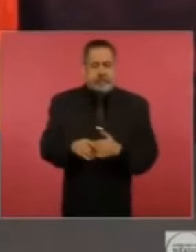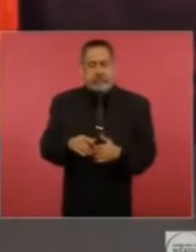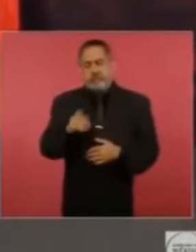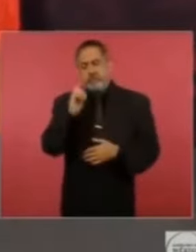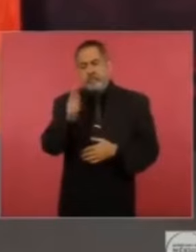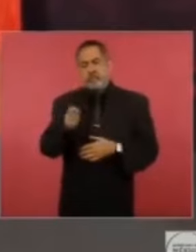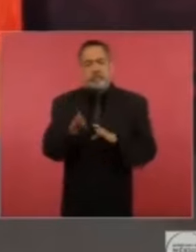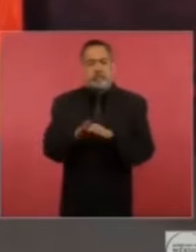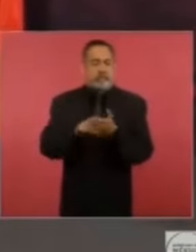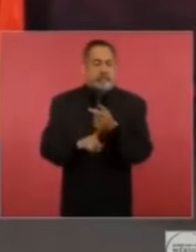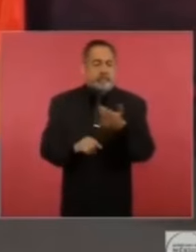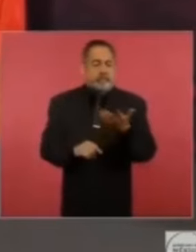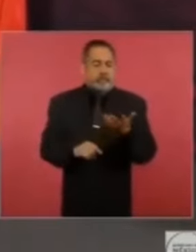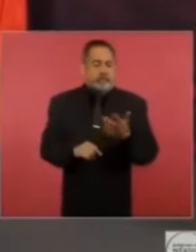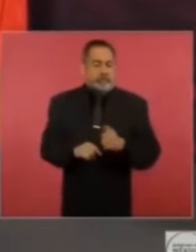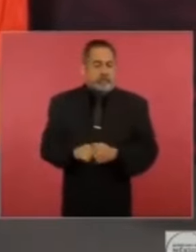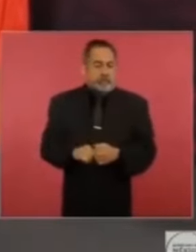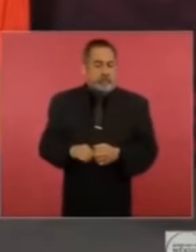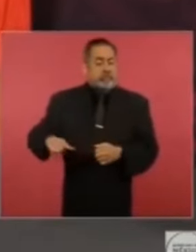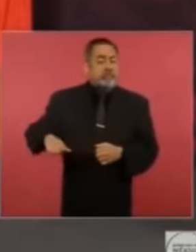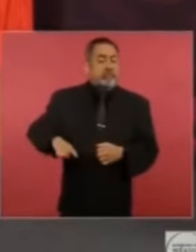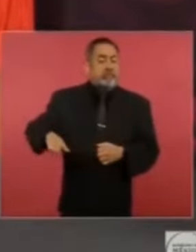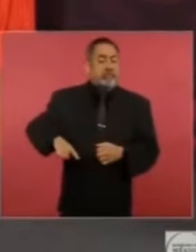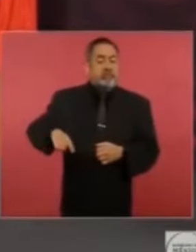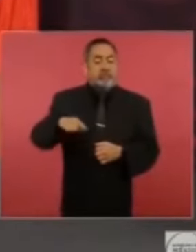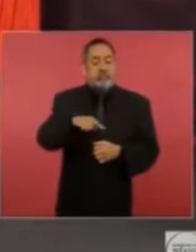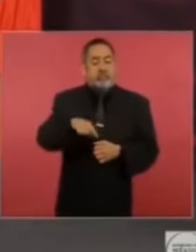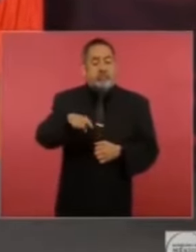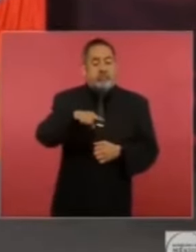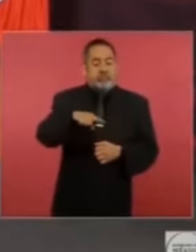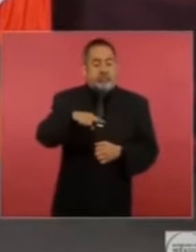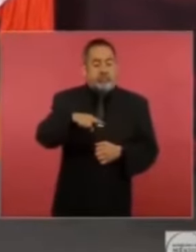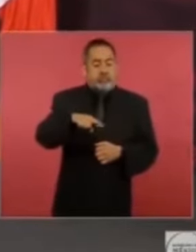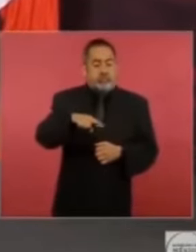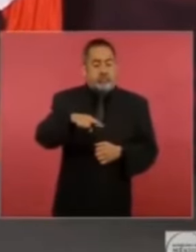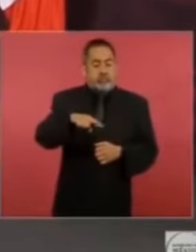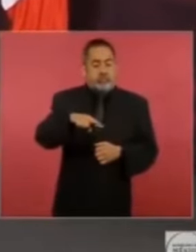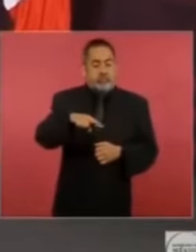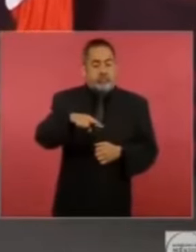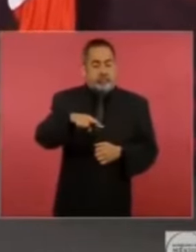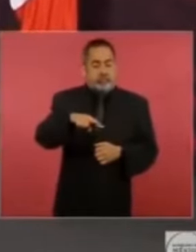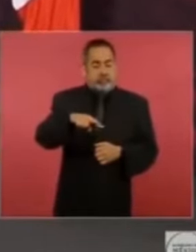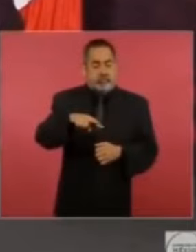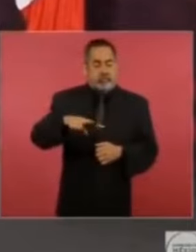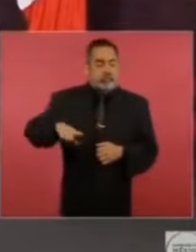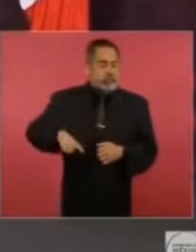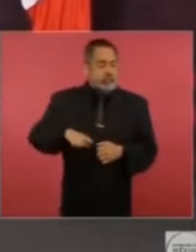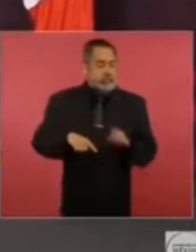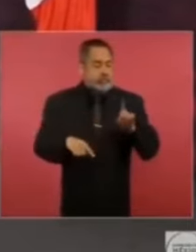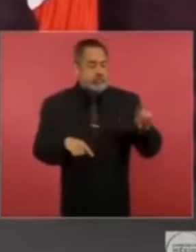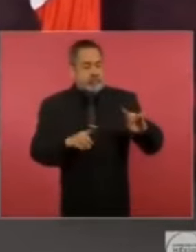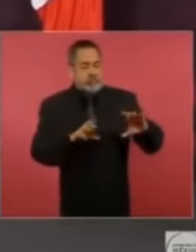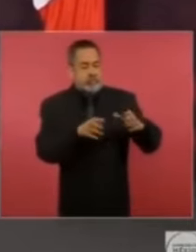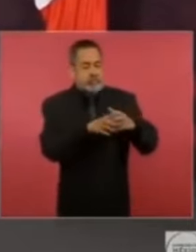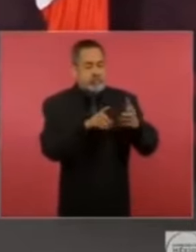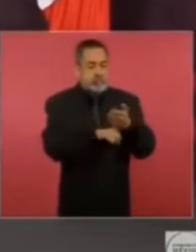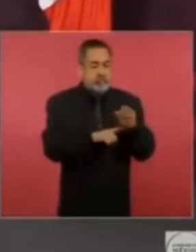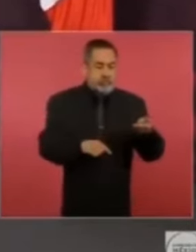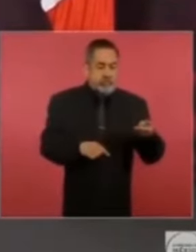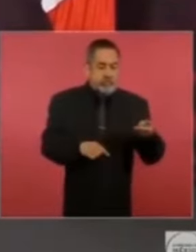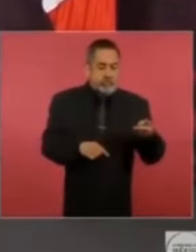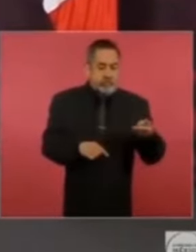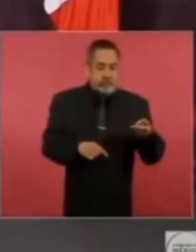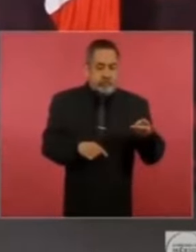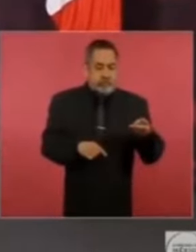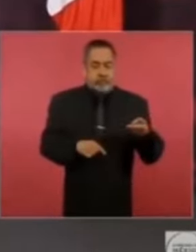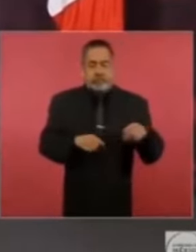diferentes ámbitos sociales esto es si el ámbito social de México del 80% es de cierto extracto social de